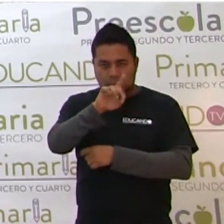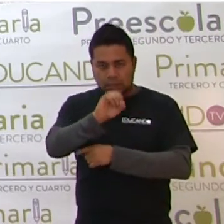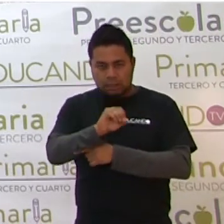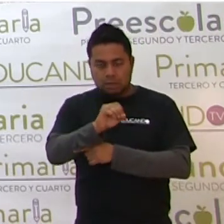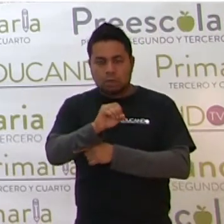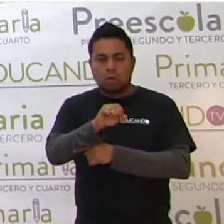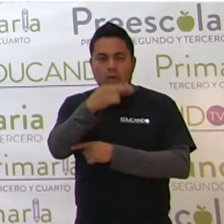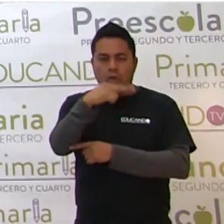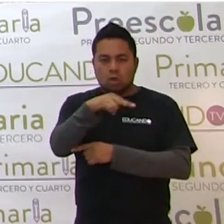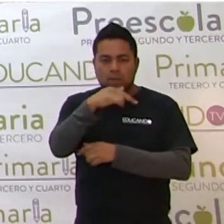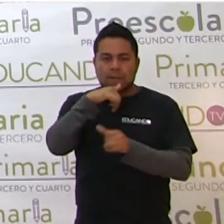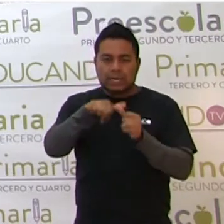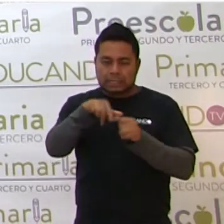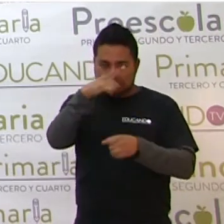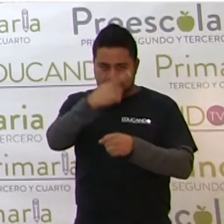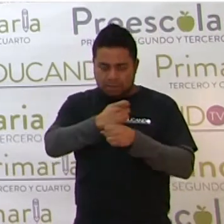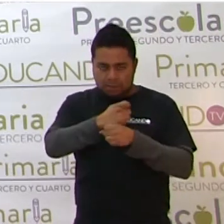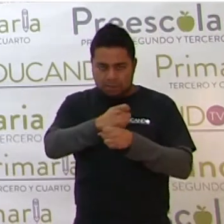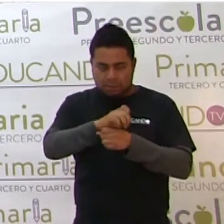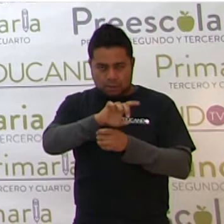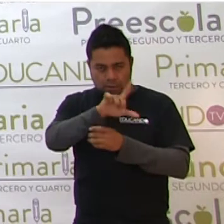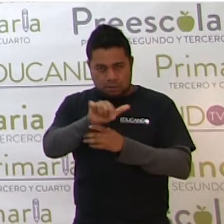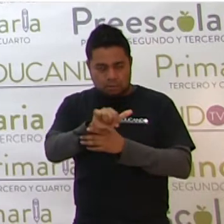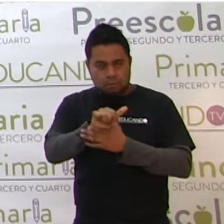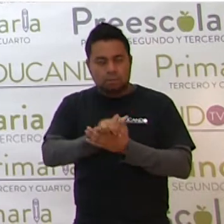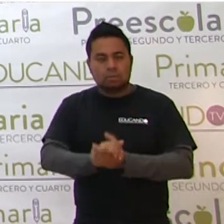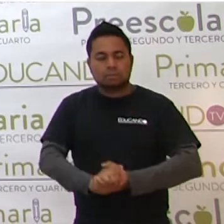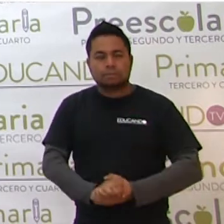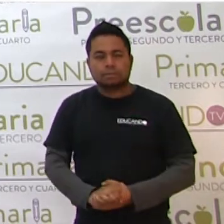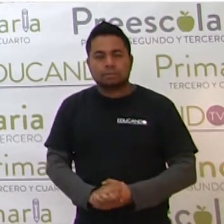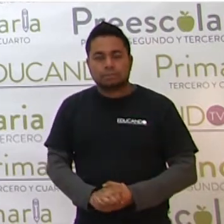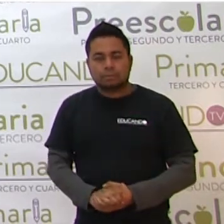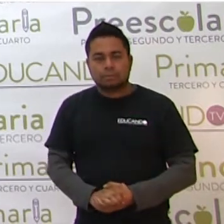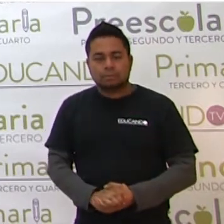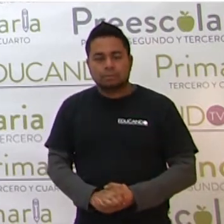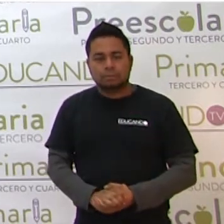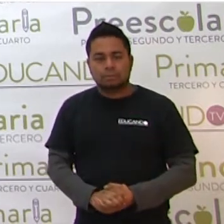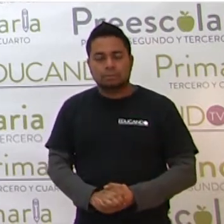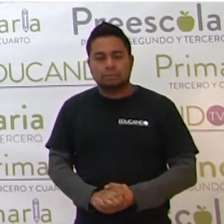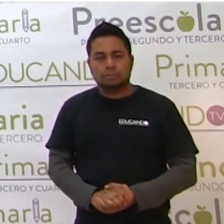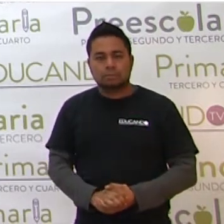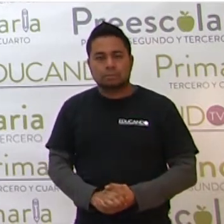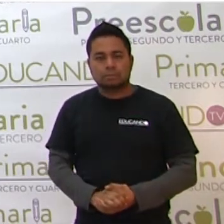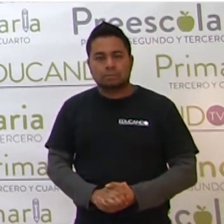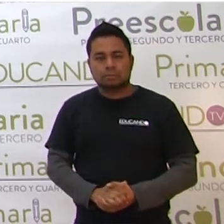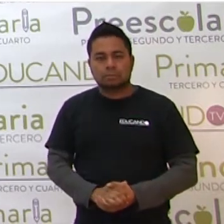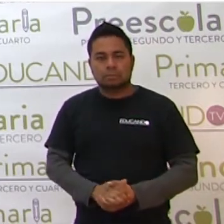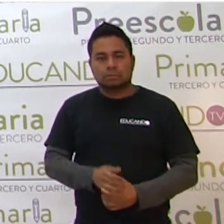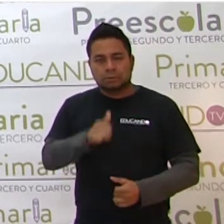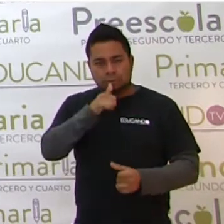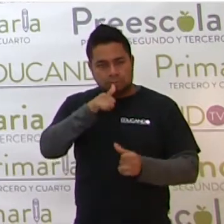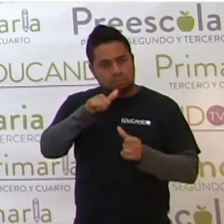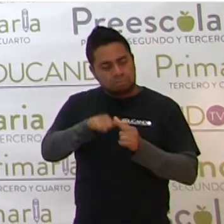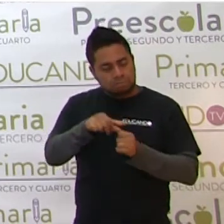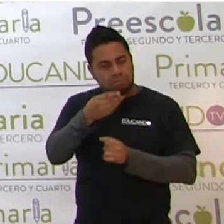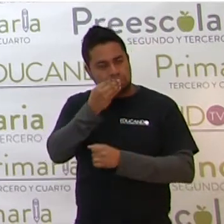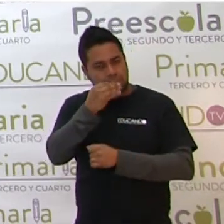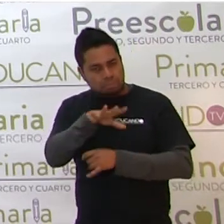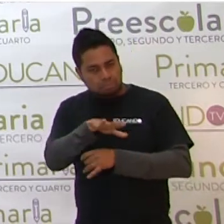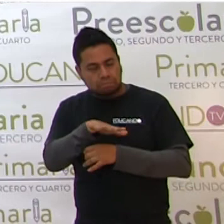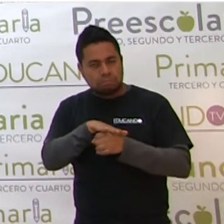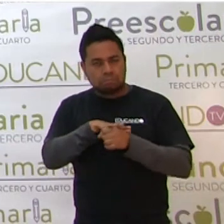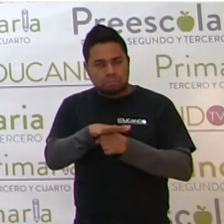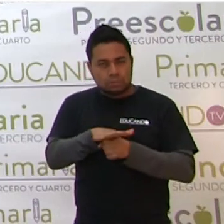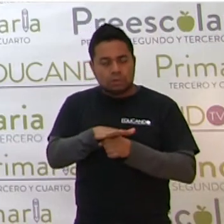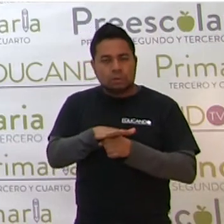del nombre, va a ser en letras un poquito más estilizadas lo que es el